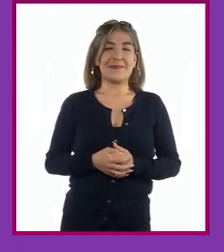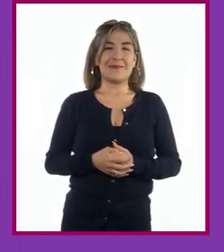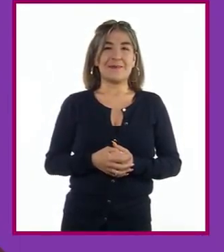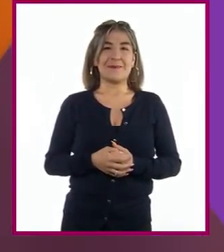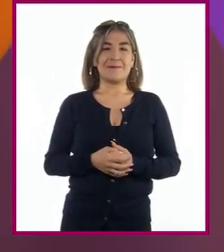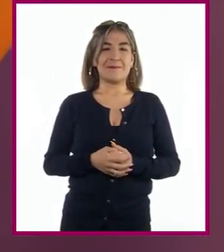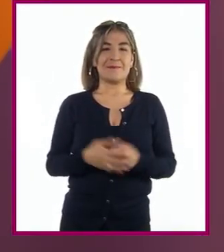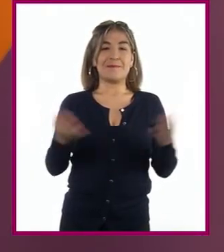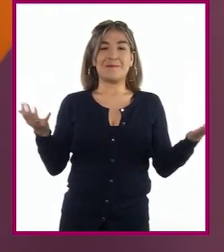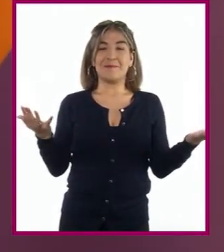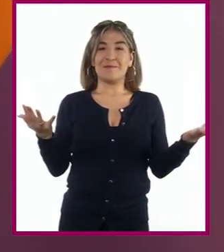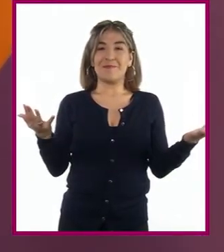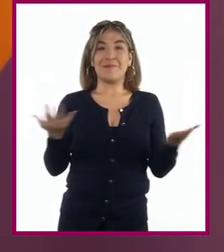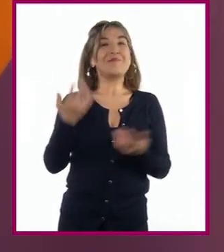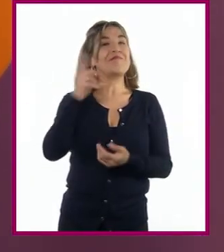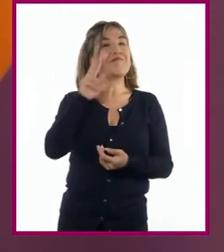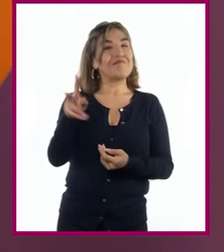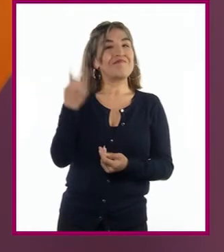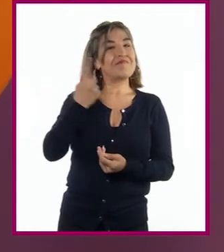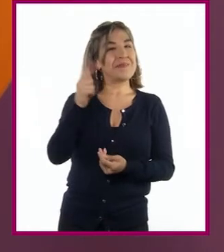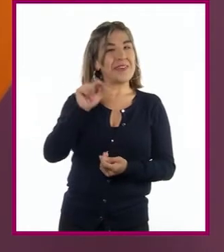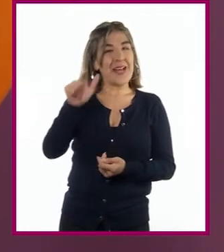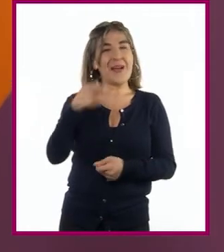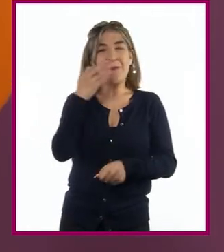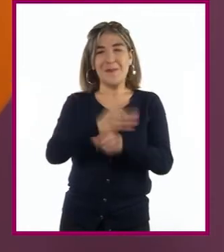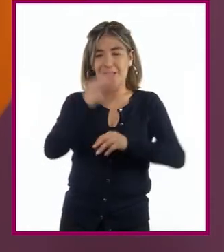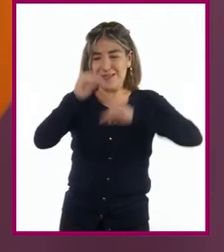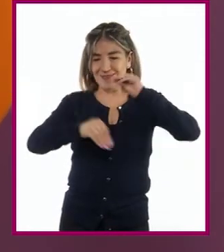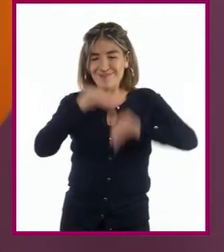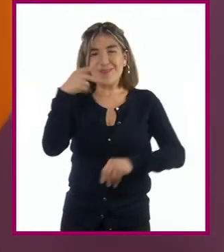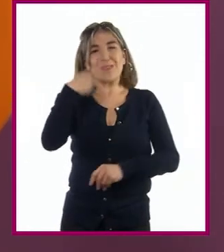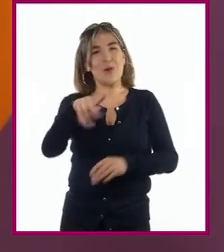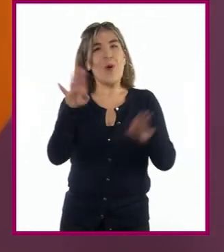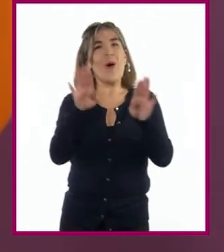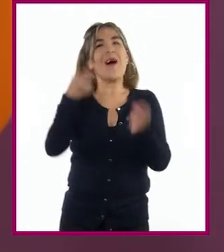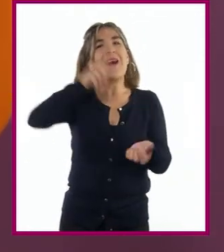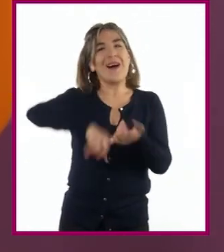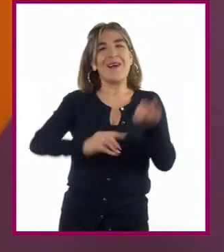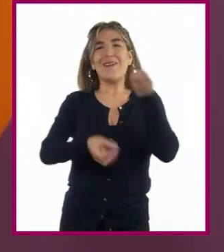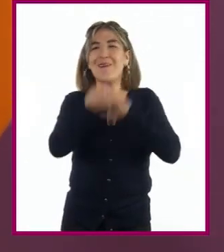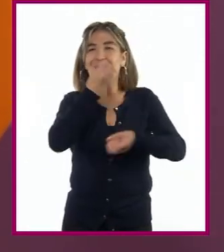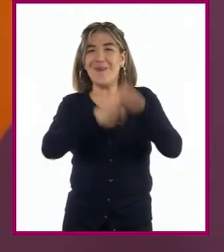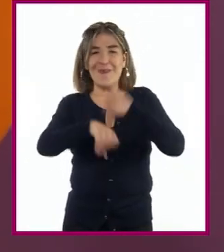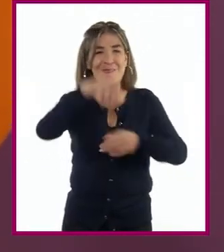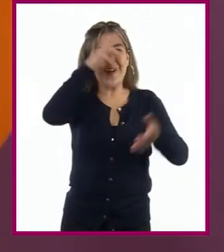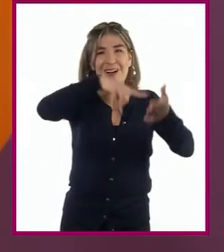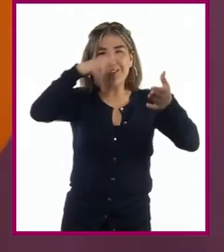¿Qué tal nuestra experiencia de recrear una obra a partir de nuestros recuerdos?